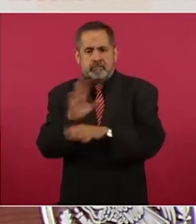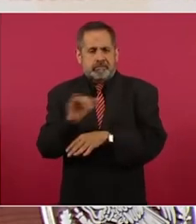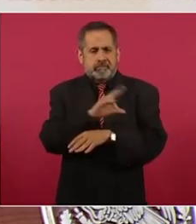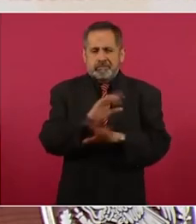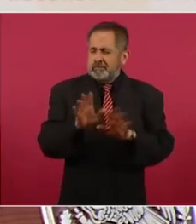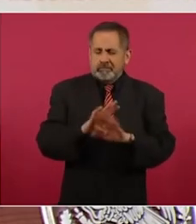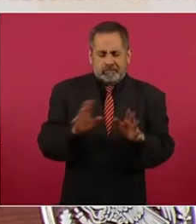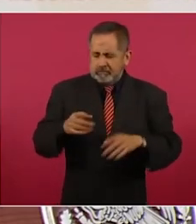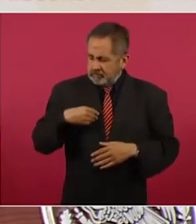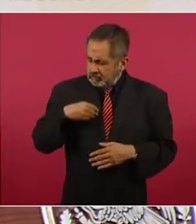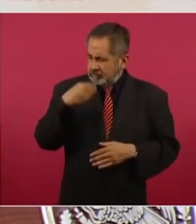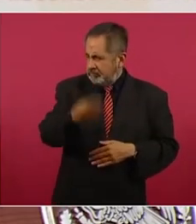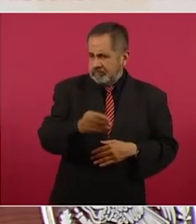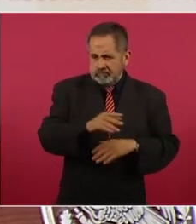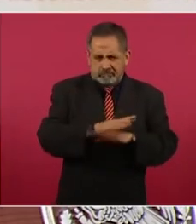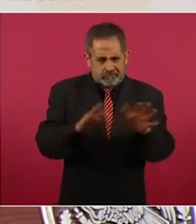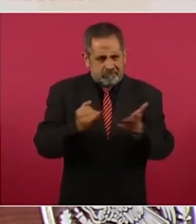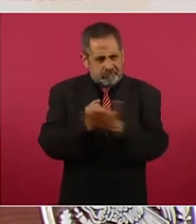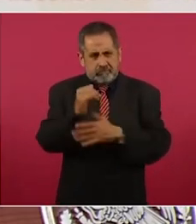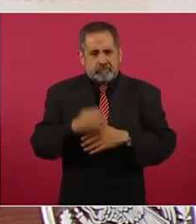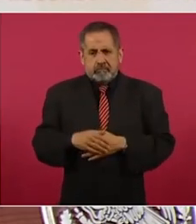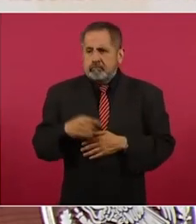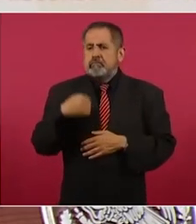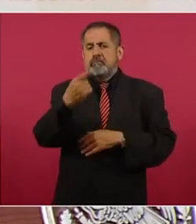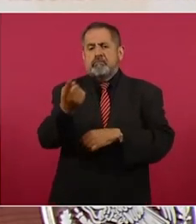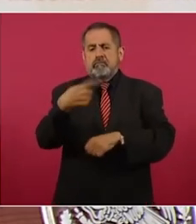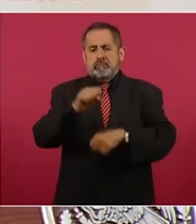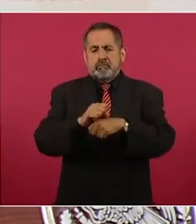Ya la semana próxima.